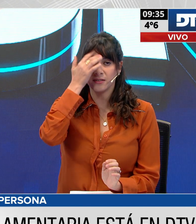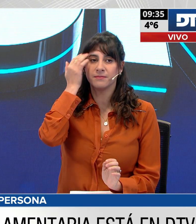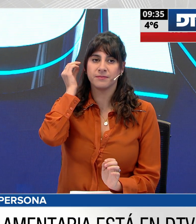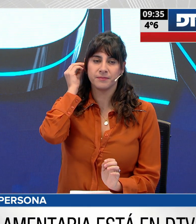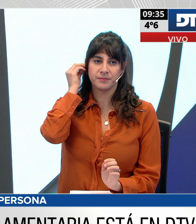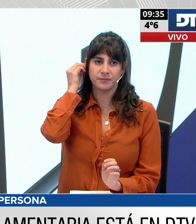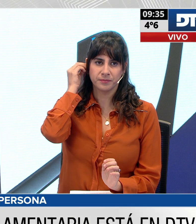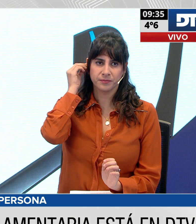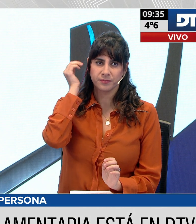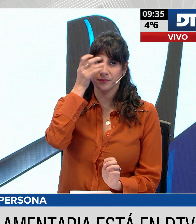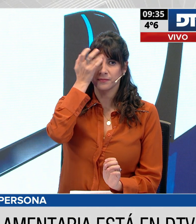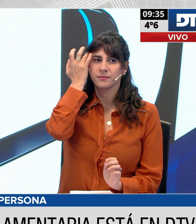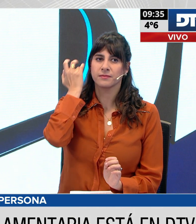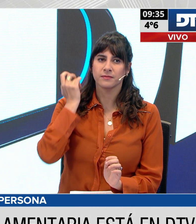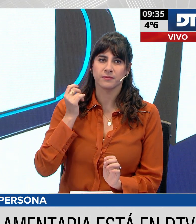primera, ¿no?